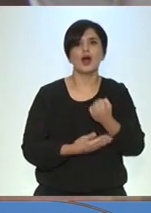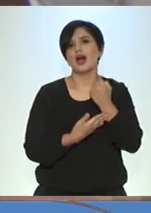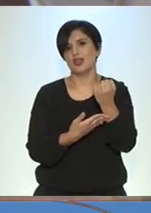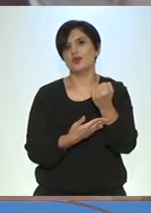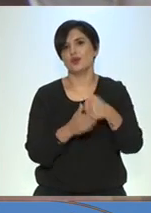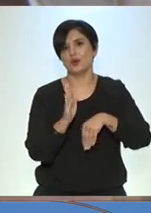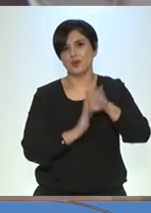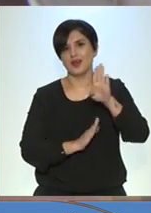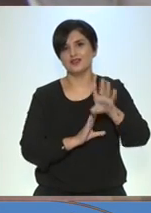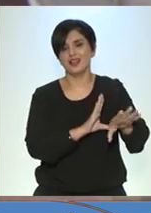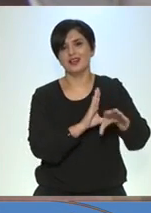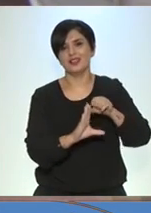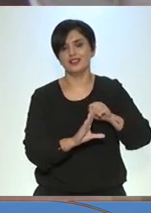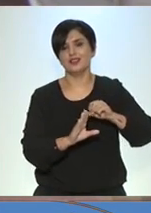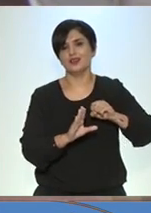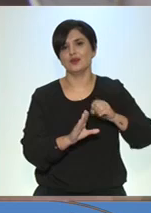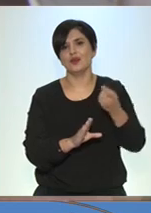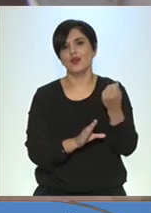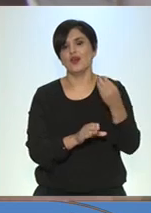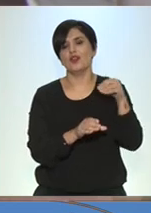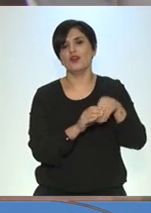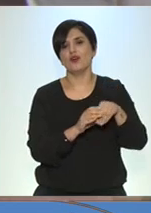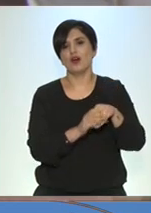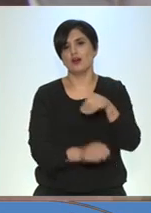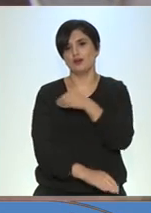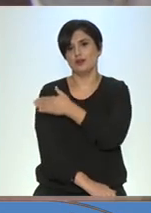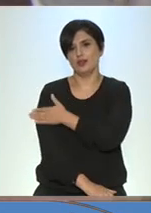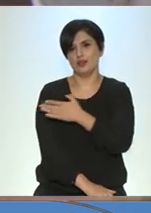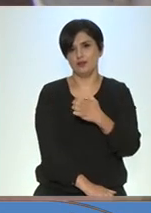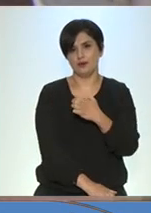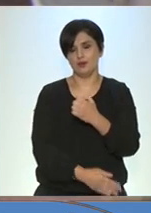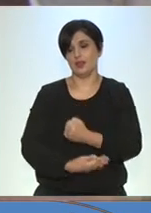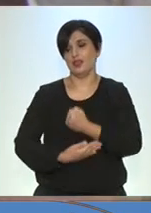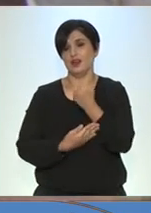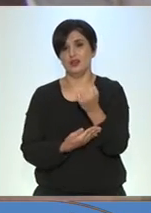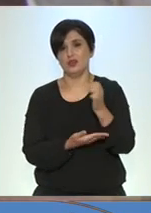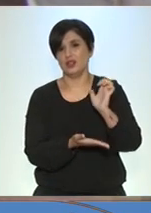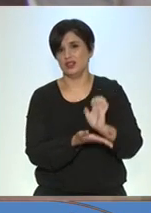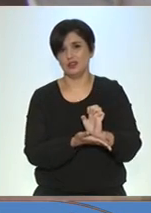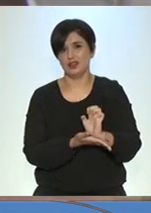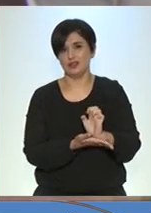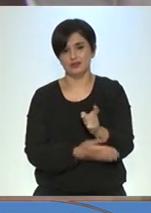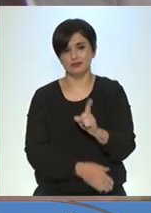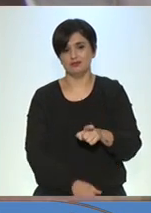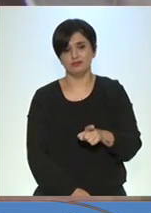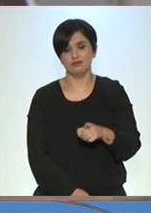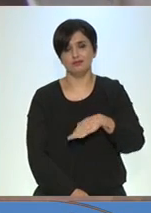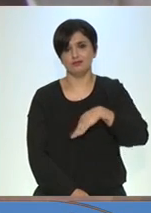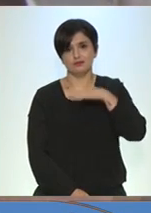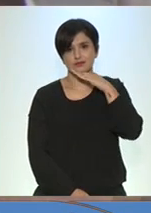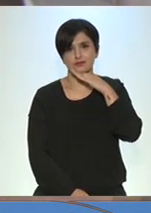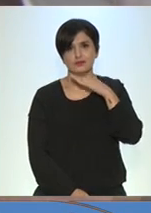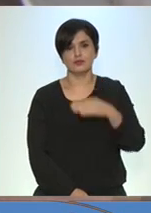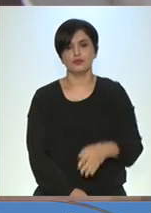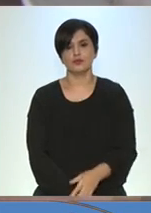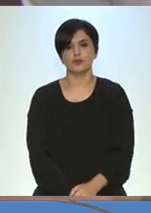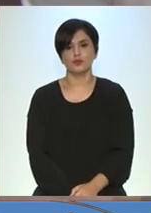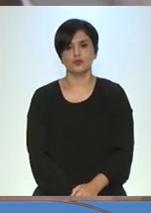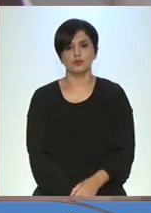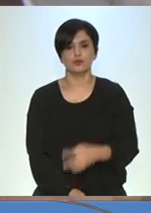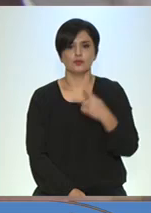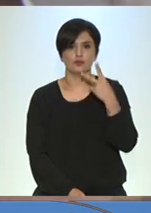de las AFP. La ayuda fiscal fue insuficiente y casi inexistente en los grupos medios.